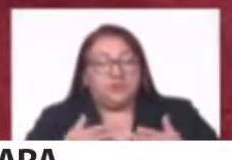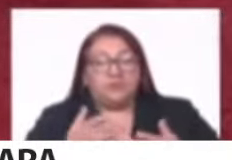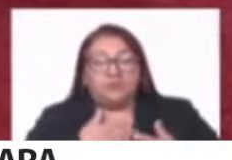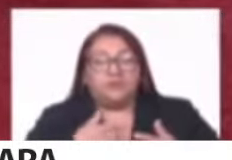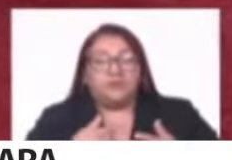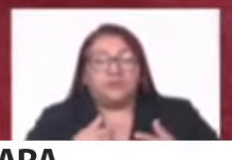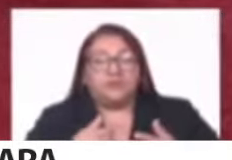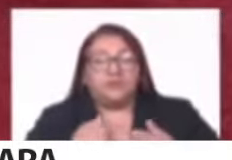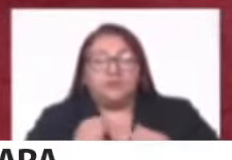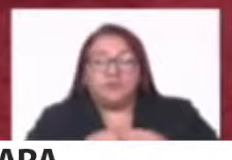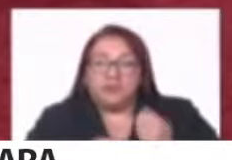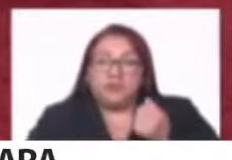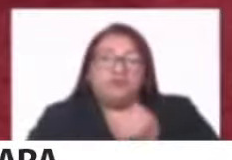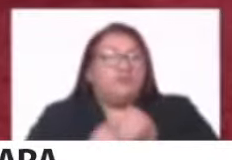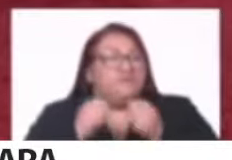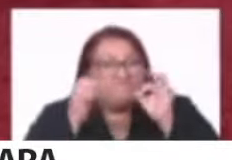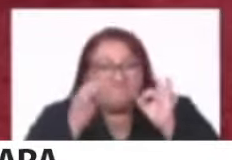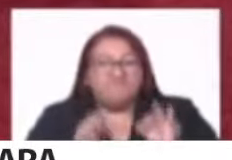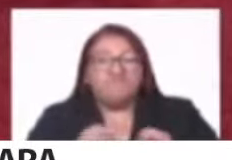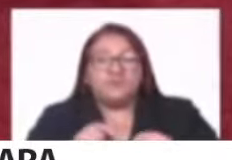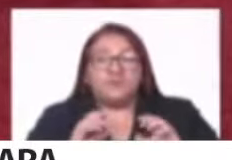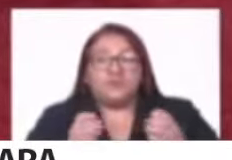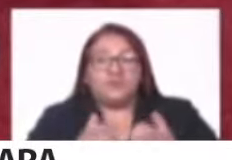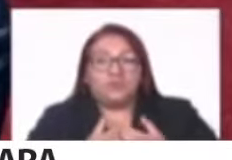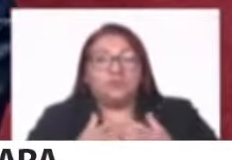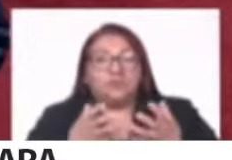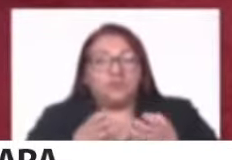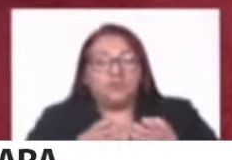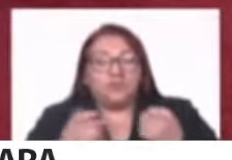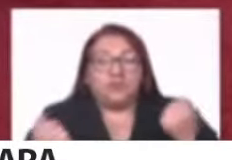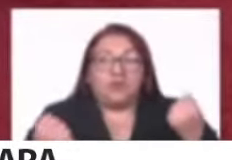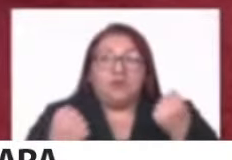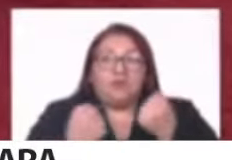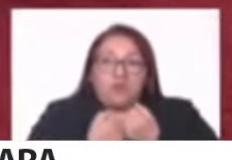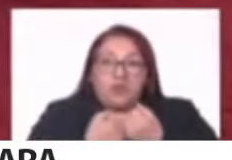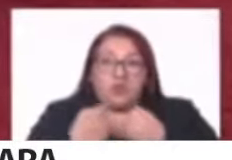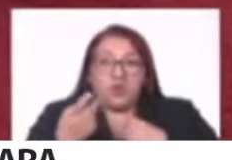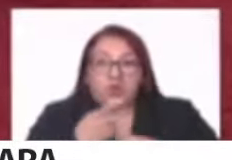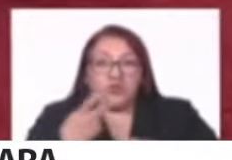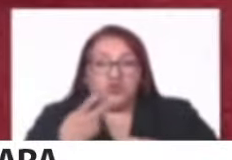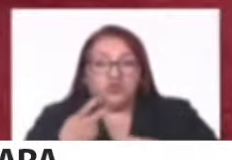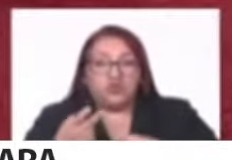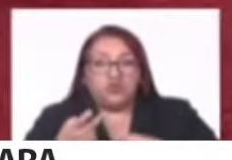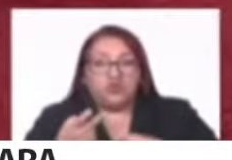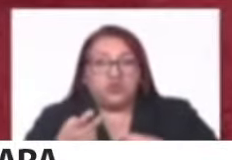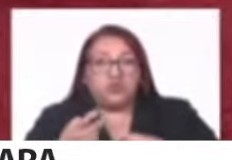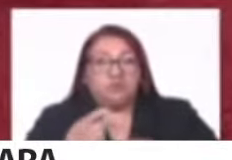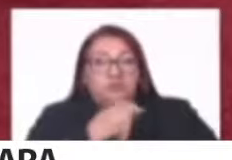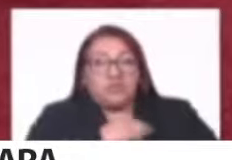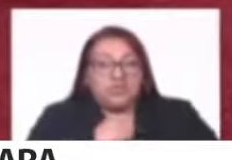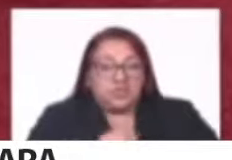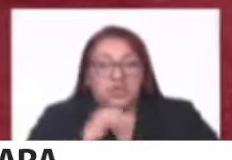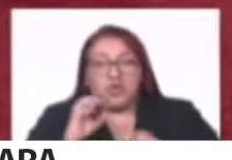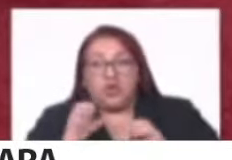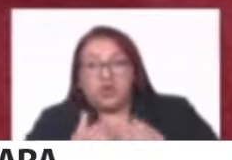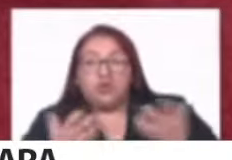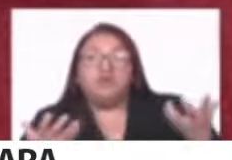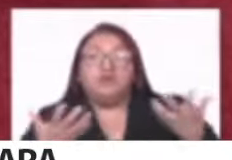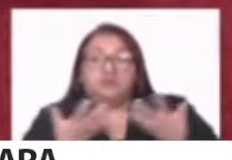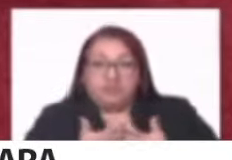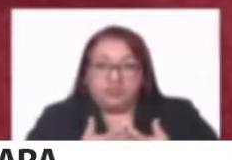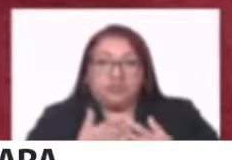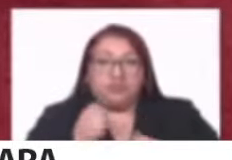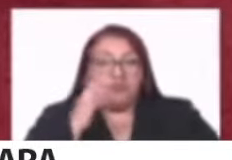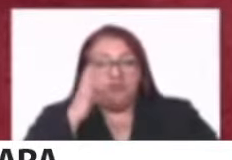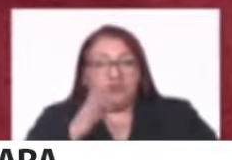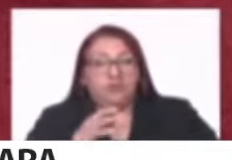presidente, el apoyo decidido de este Congreso de la República para discutir y aprobar, ojalá así sea en un